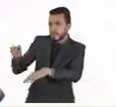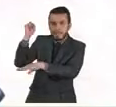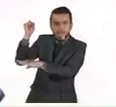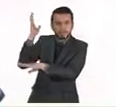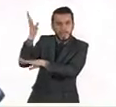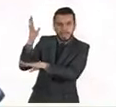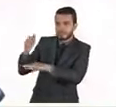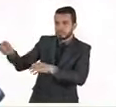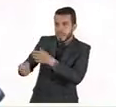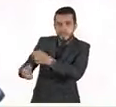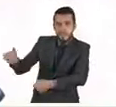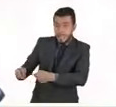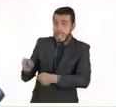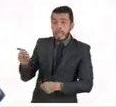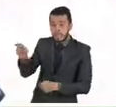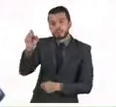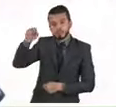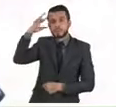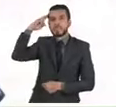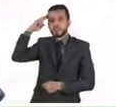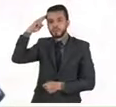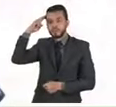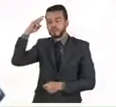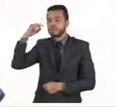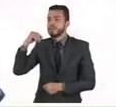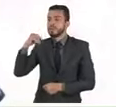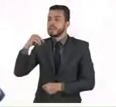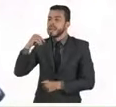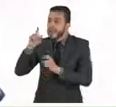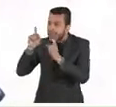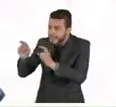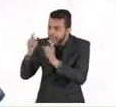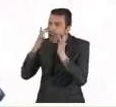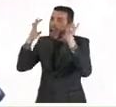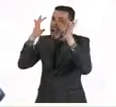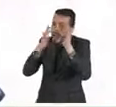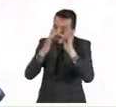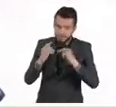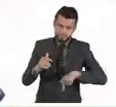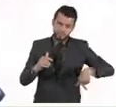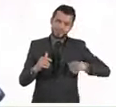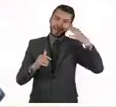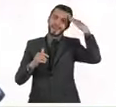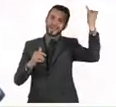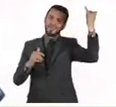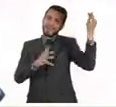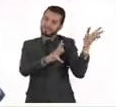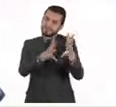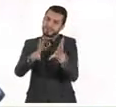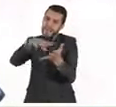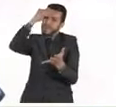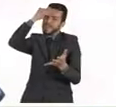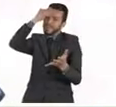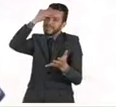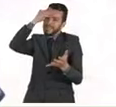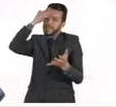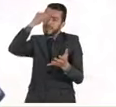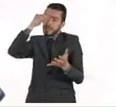presentaciones, pues no son parte que el alimento que tiene la educación como parte de esta agenda en